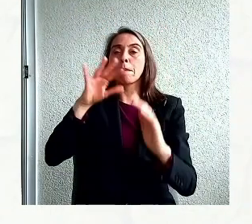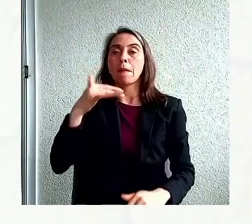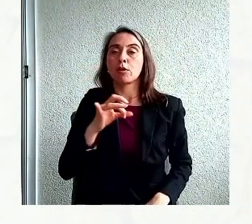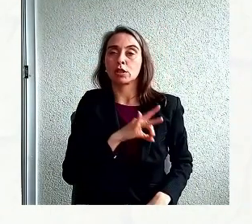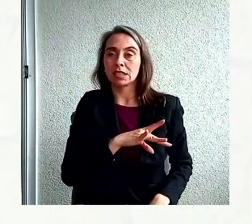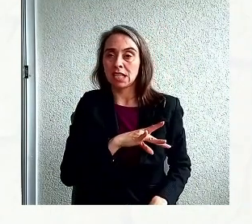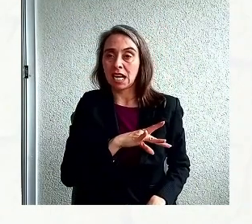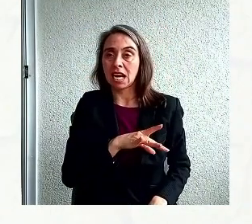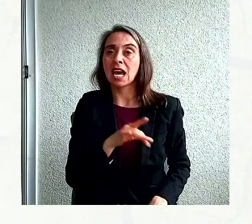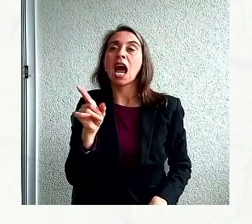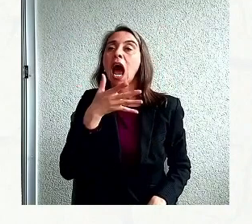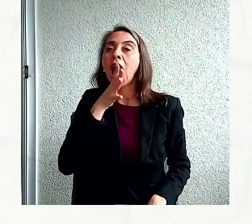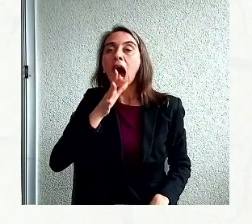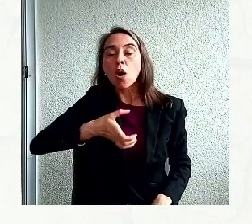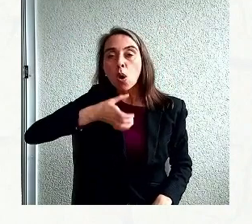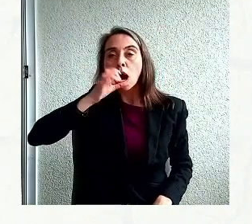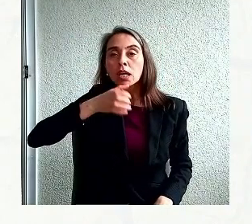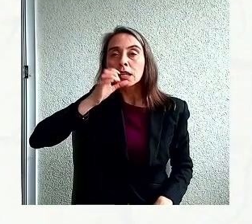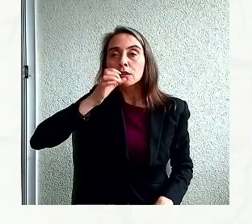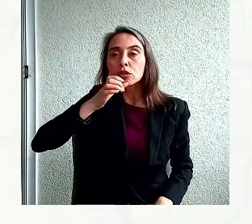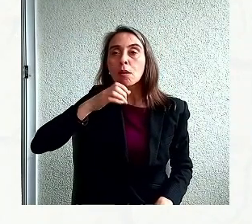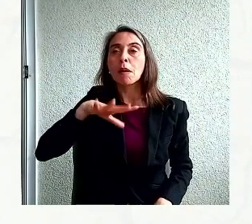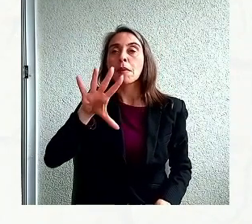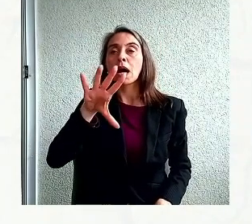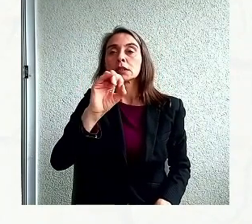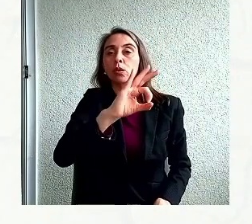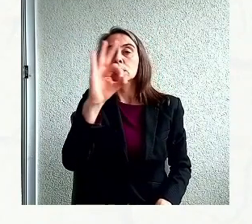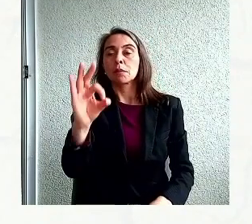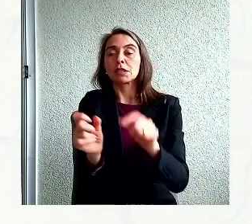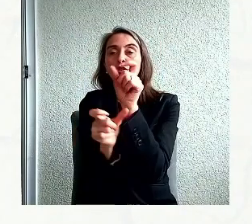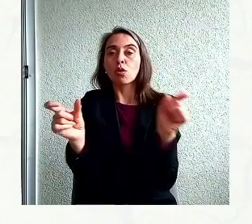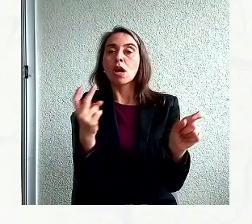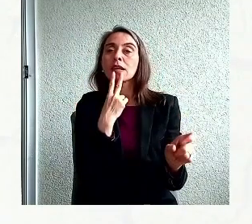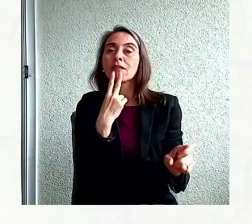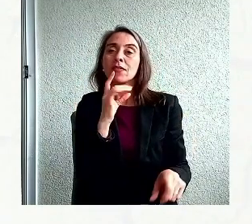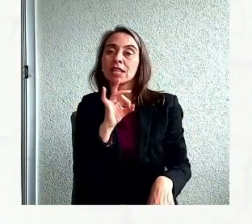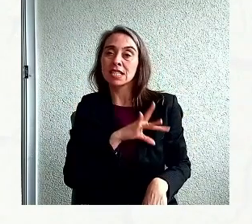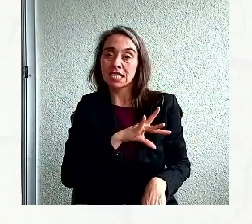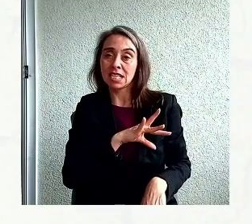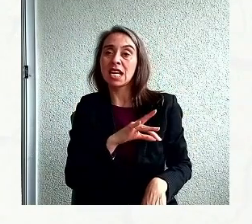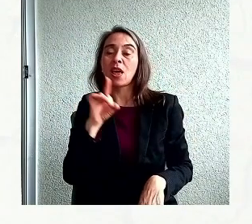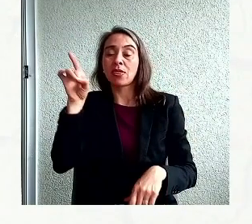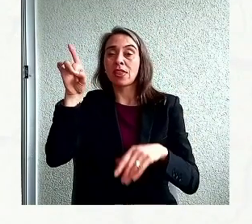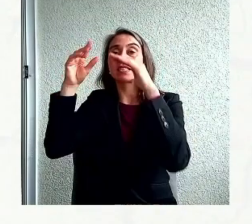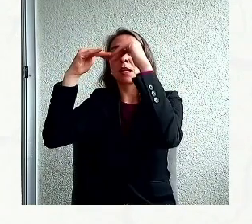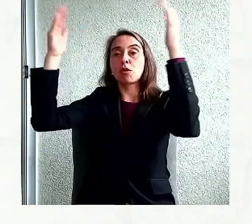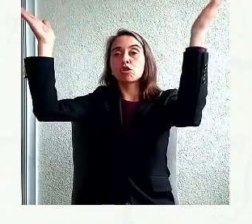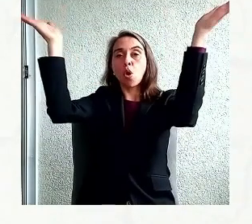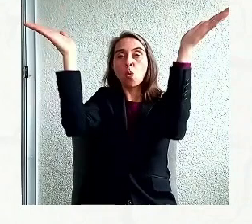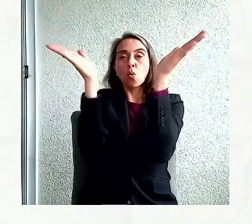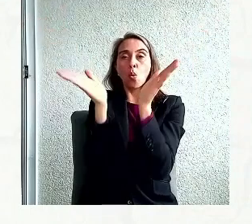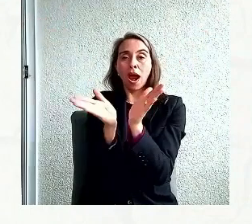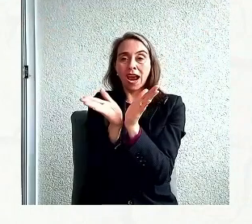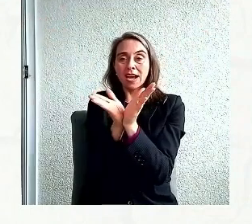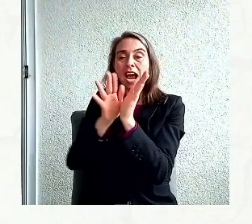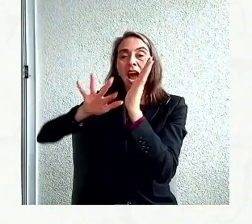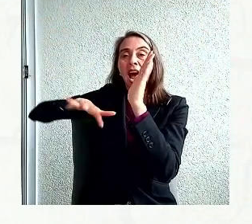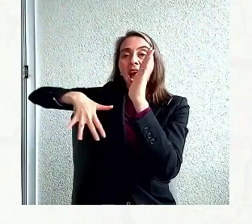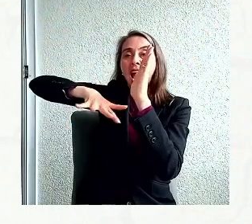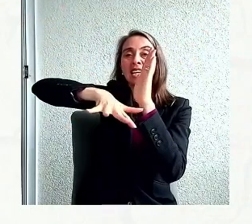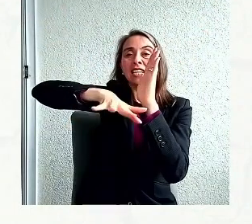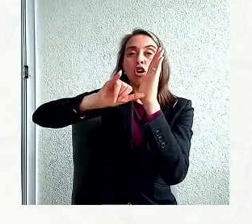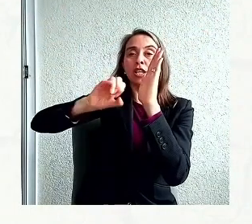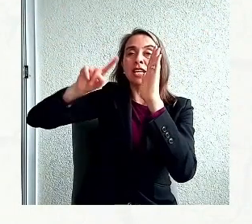río Yeso, que es el tributario de los glaciares Bello, Yeso y Pirámide, que también mostró justamente Angélica en su